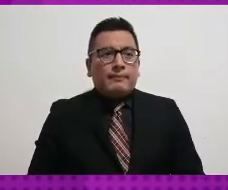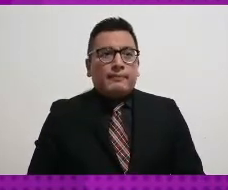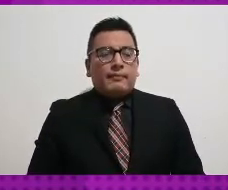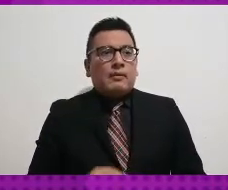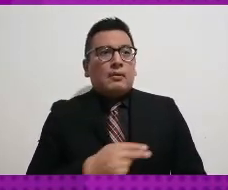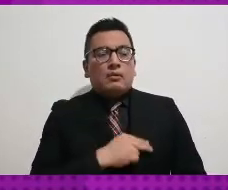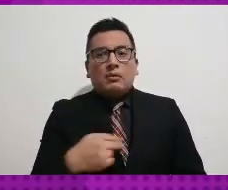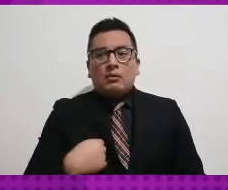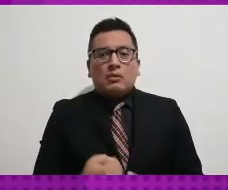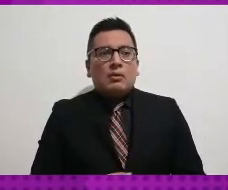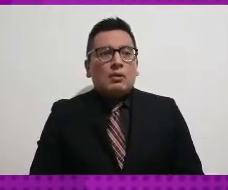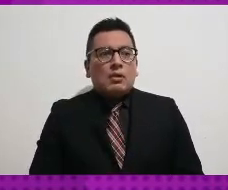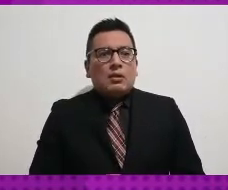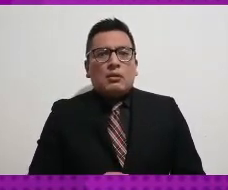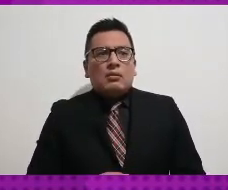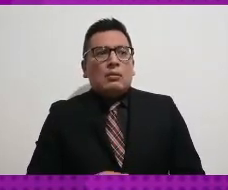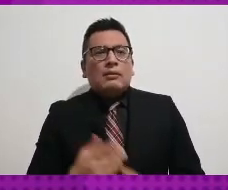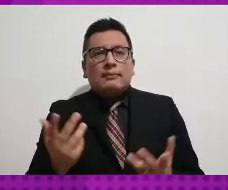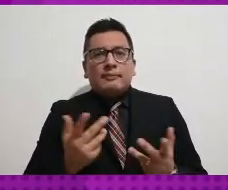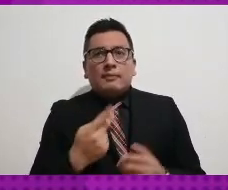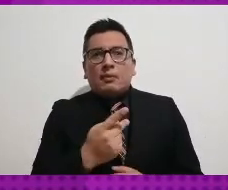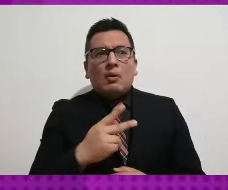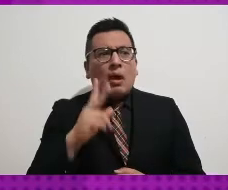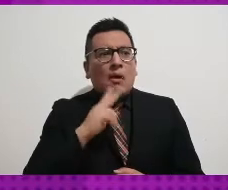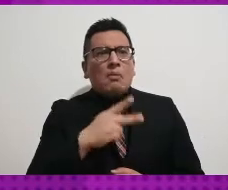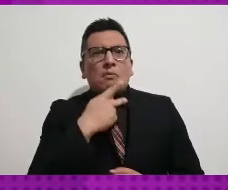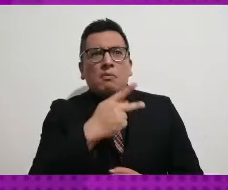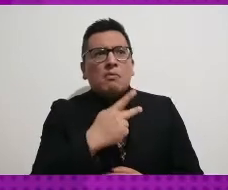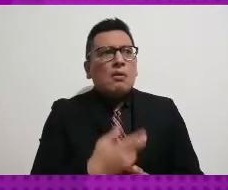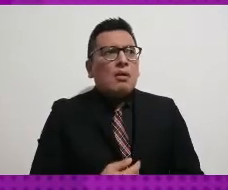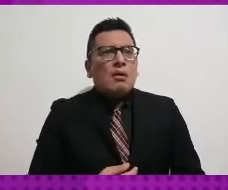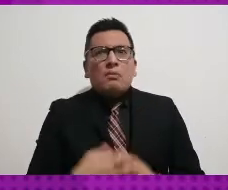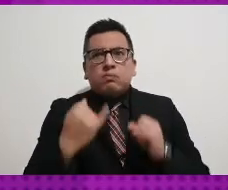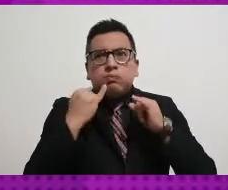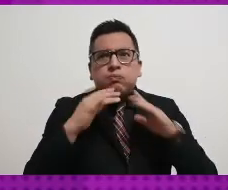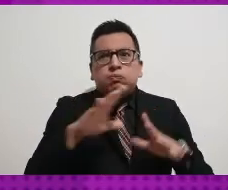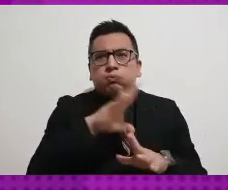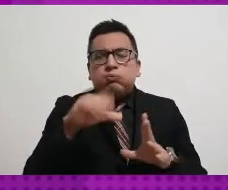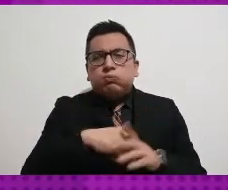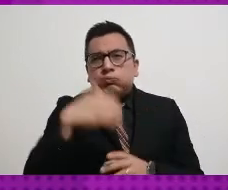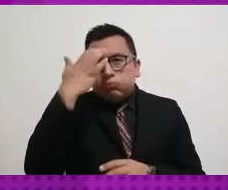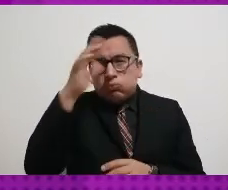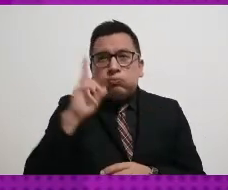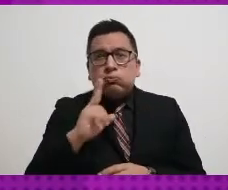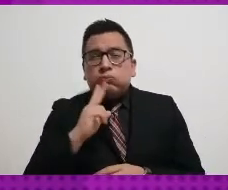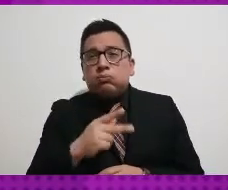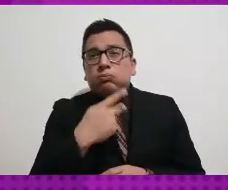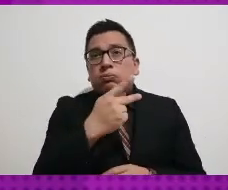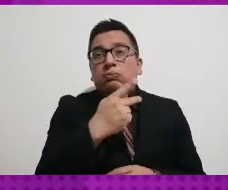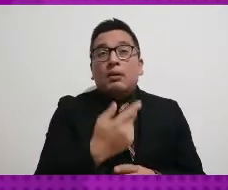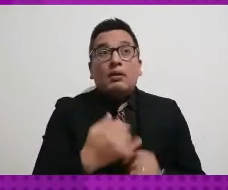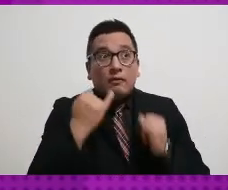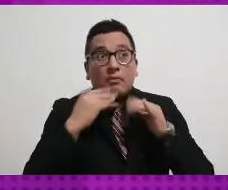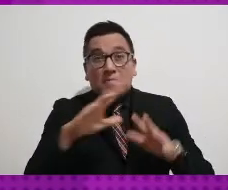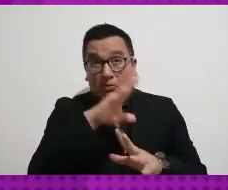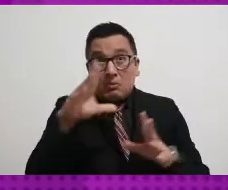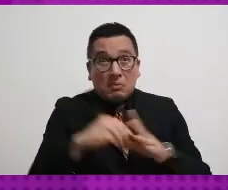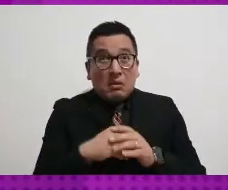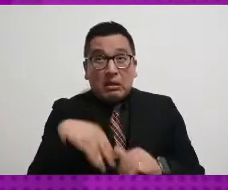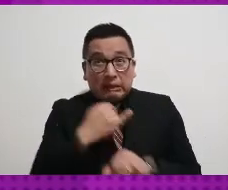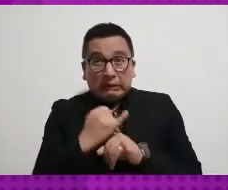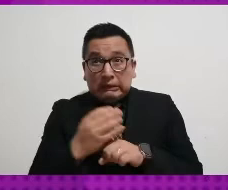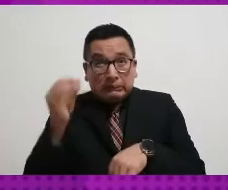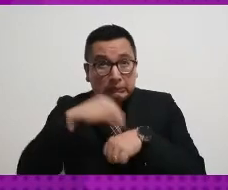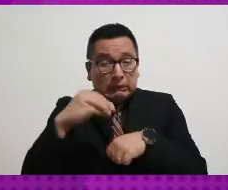recursos, sino en el sentido de poder revisar sus portales de transparencia y establecer si publican o no toda la información